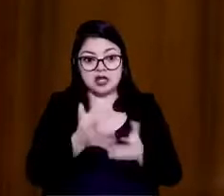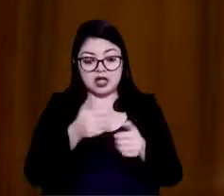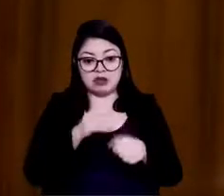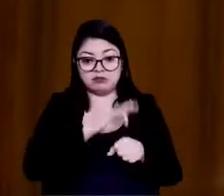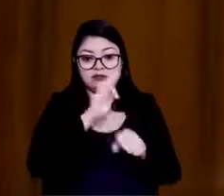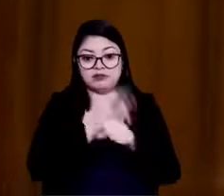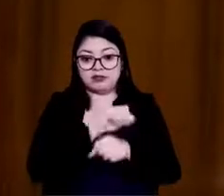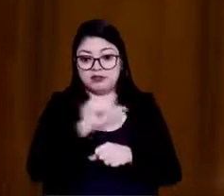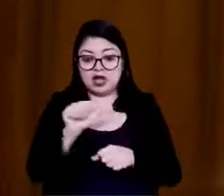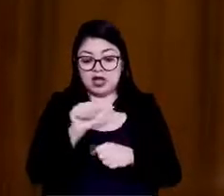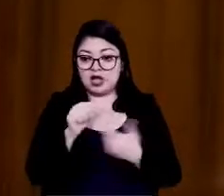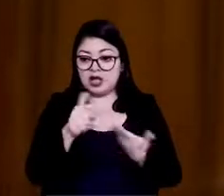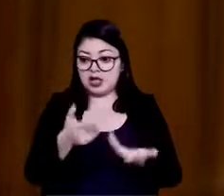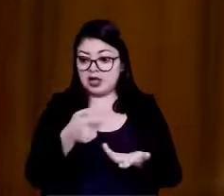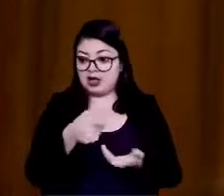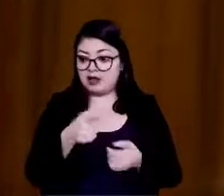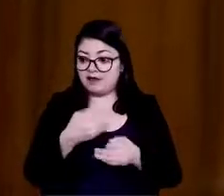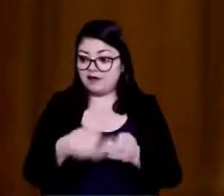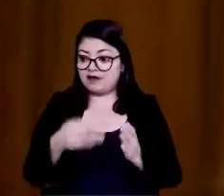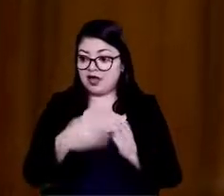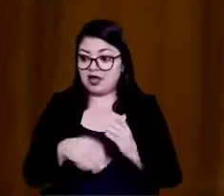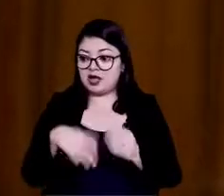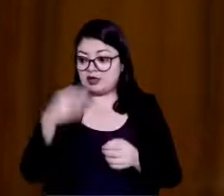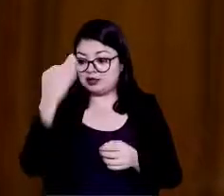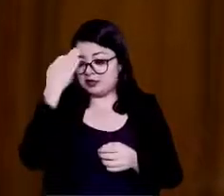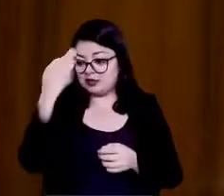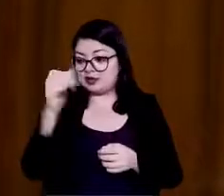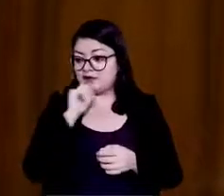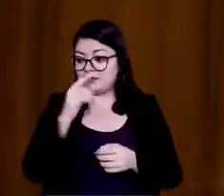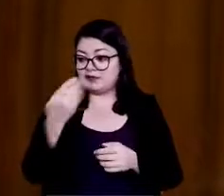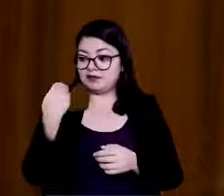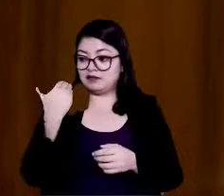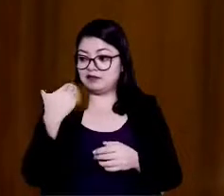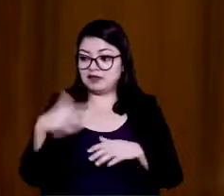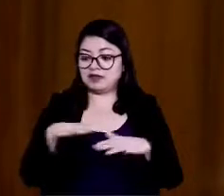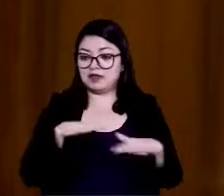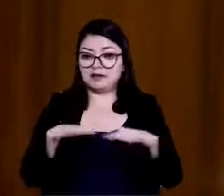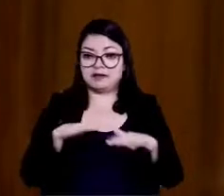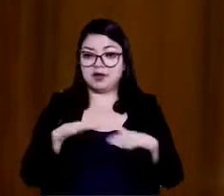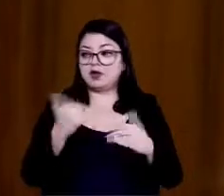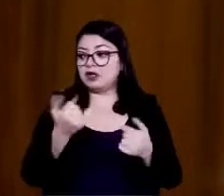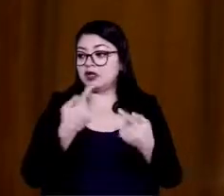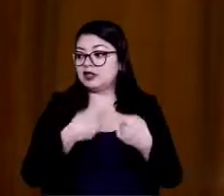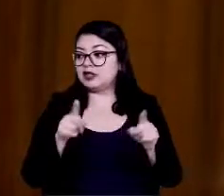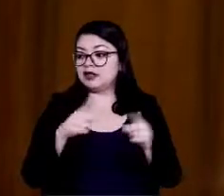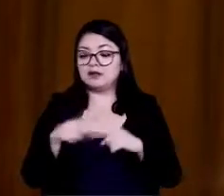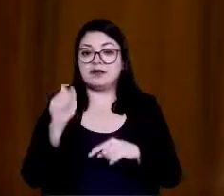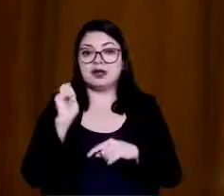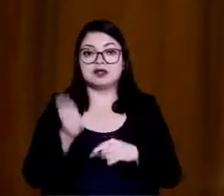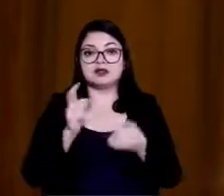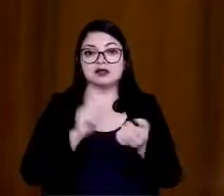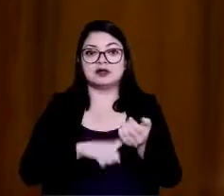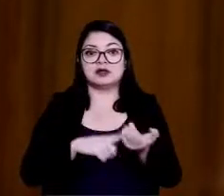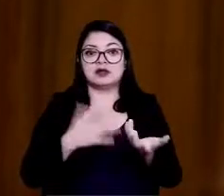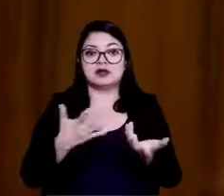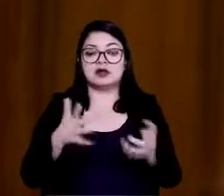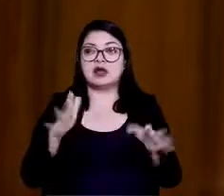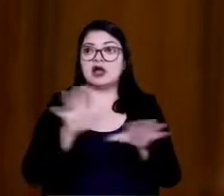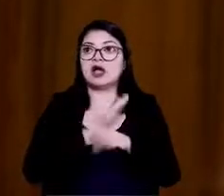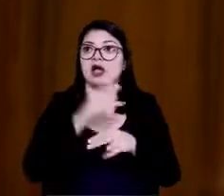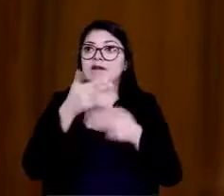protección civil, en las vísperas de los temblores y los diversos fenómenos